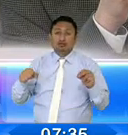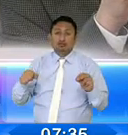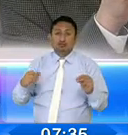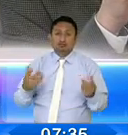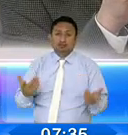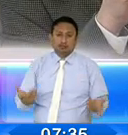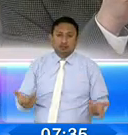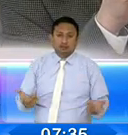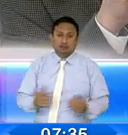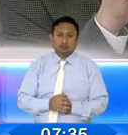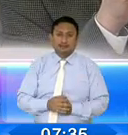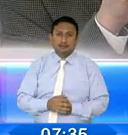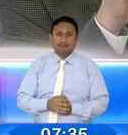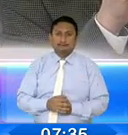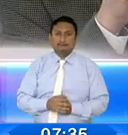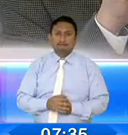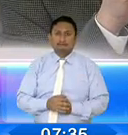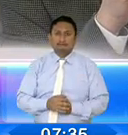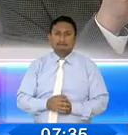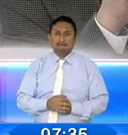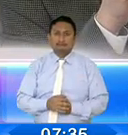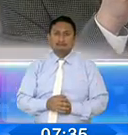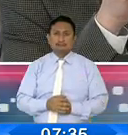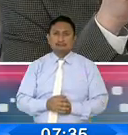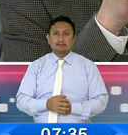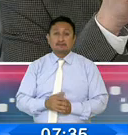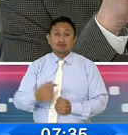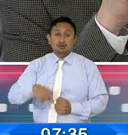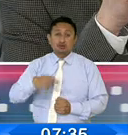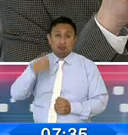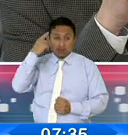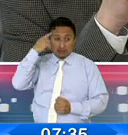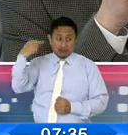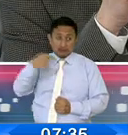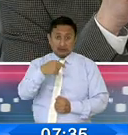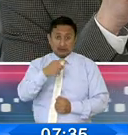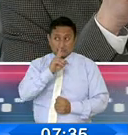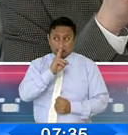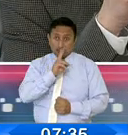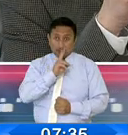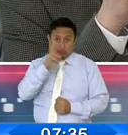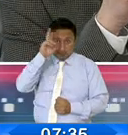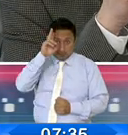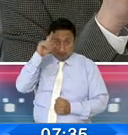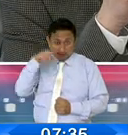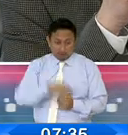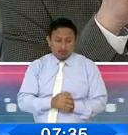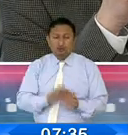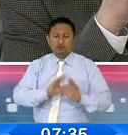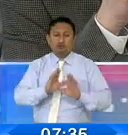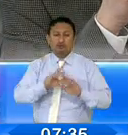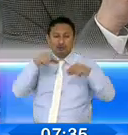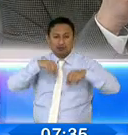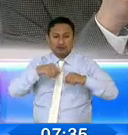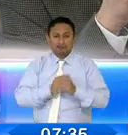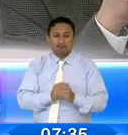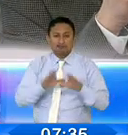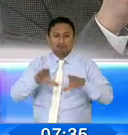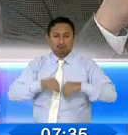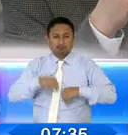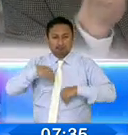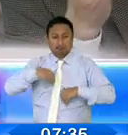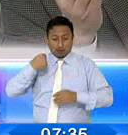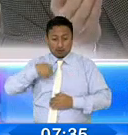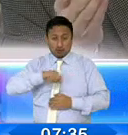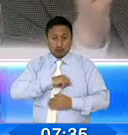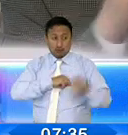sea, no quiero pensar en eso. Queremos pensar en que haya un término medio de aceptación tanto de nosotros como